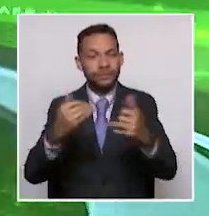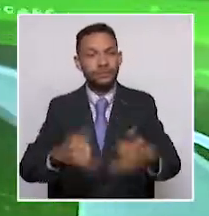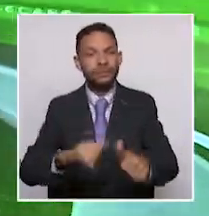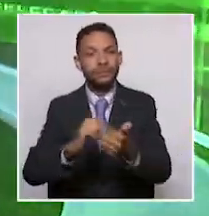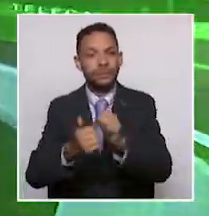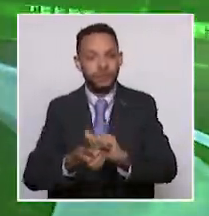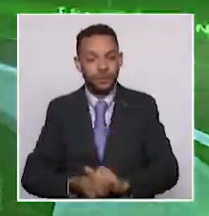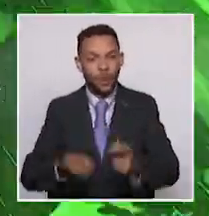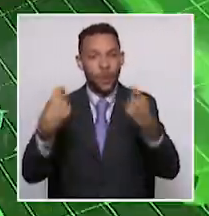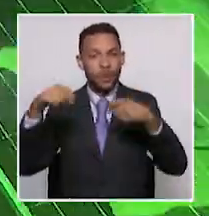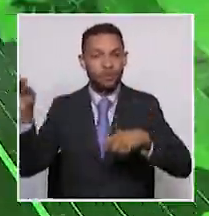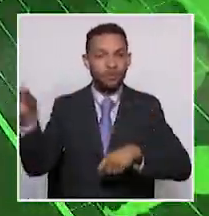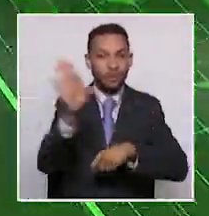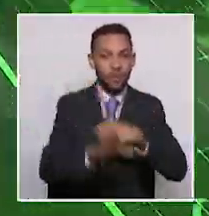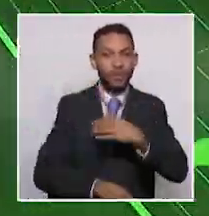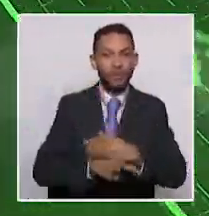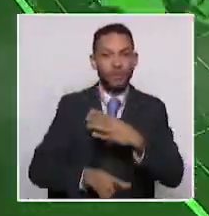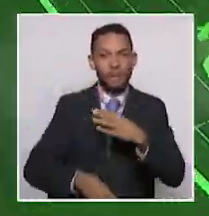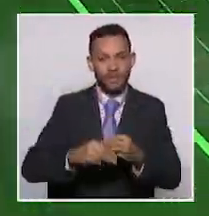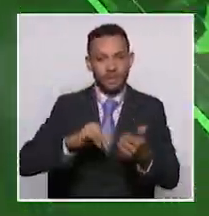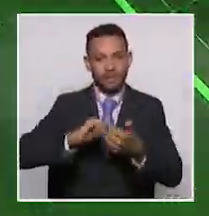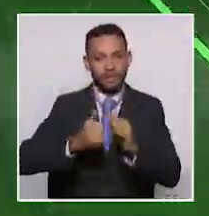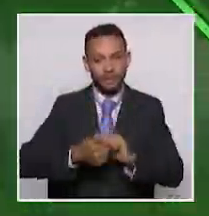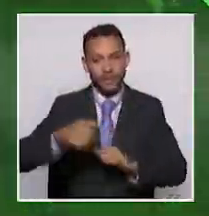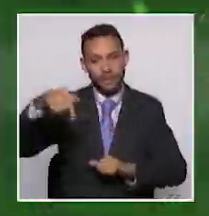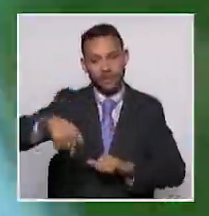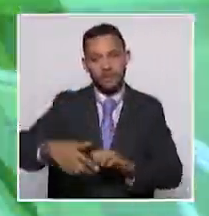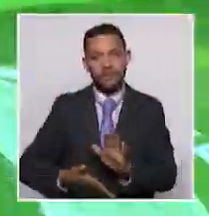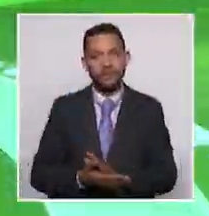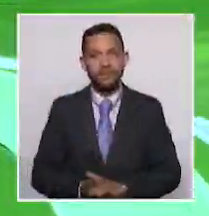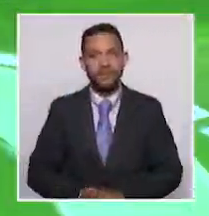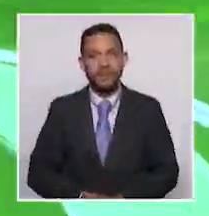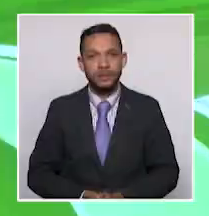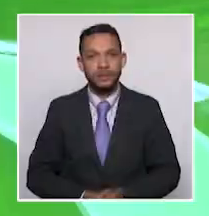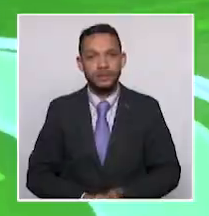Noticias, pausa comercial y ya regresamos con mucho más para todos ustedes.